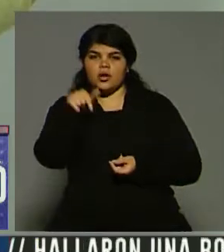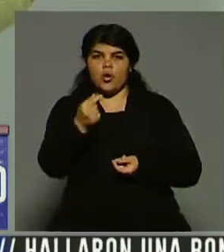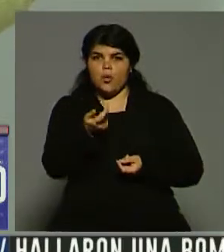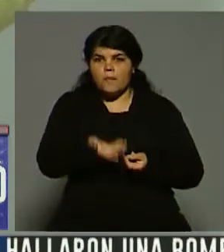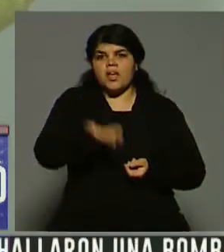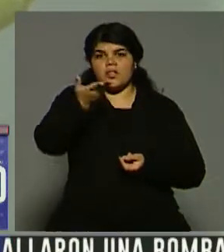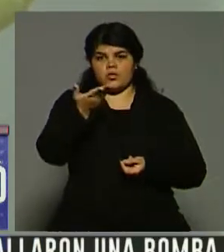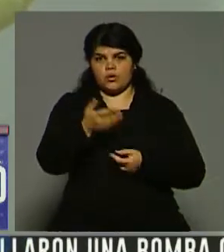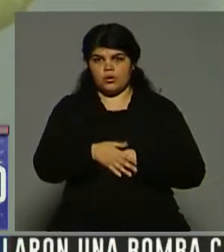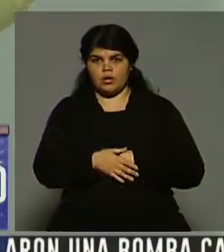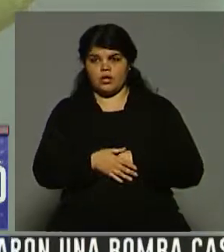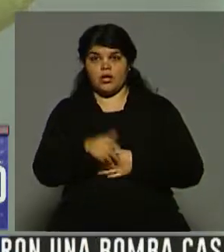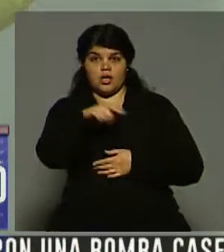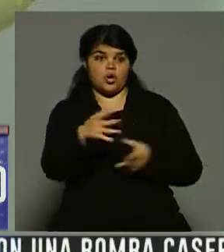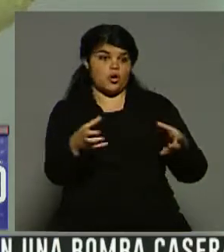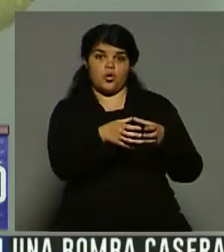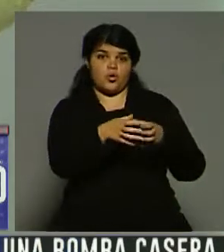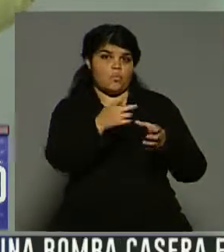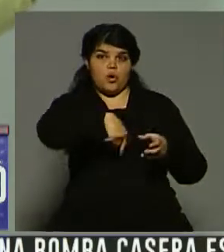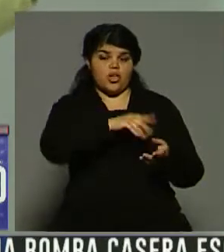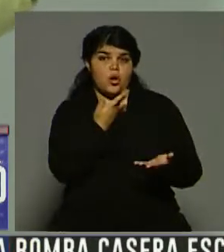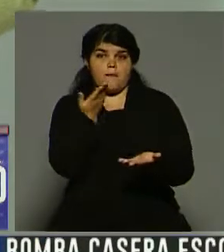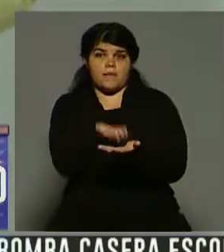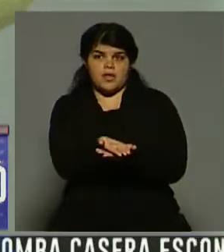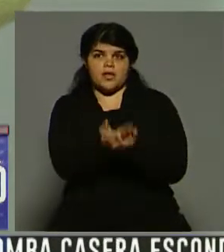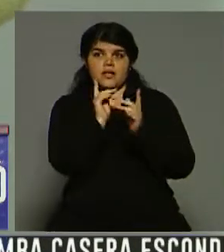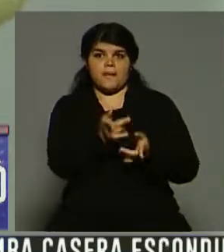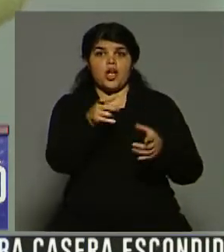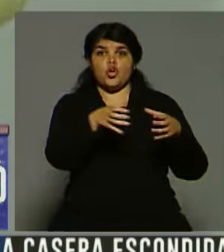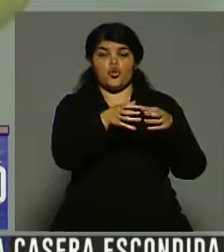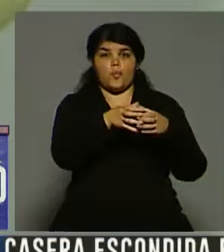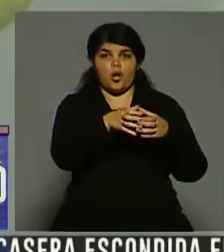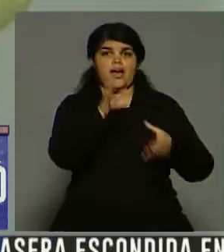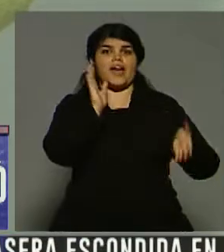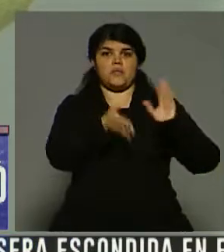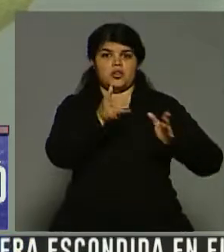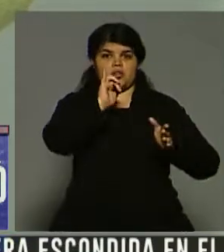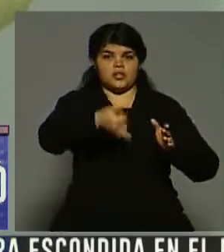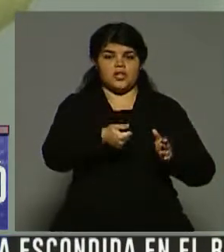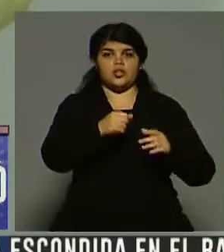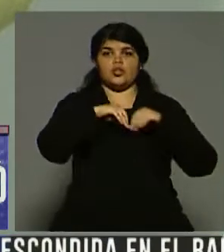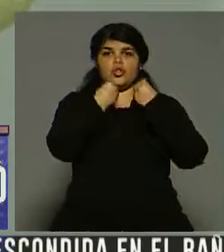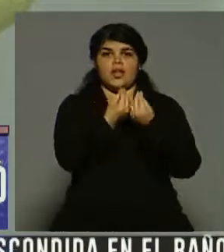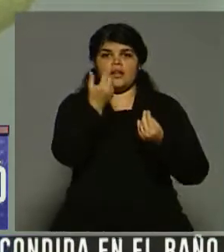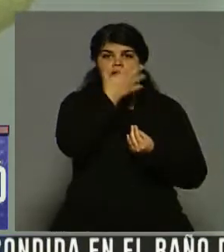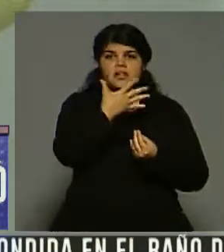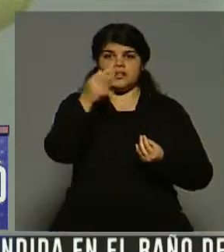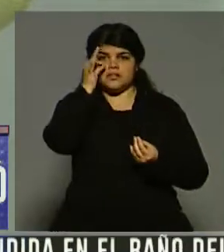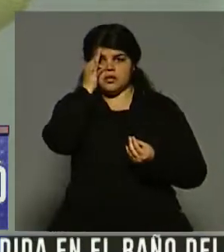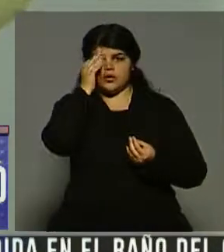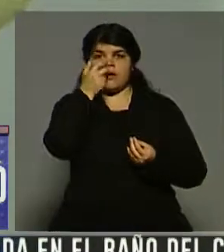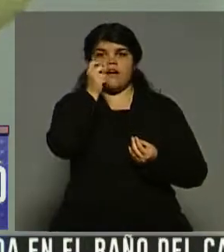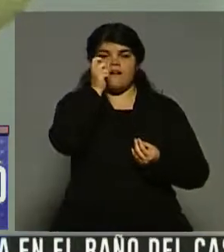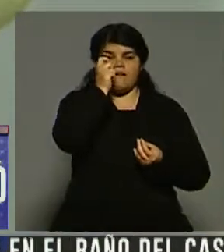pedían desde el sector y que se dio a conocer por parte de camioneros que se había concretado en un 25% el aumento para